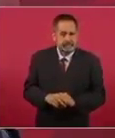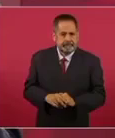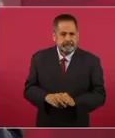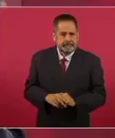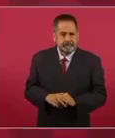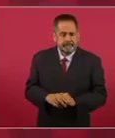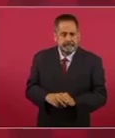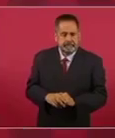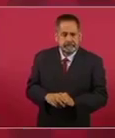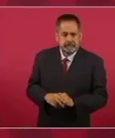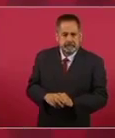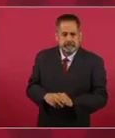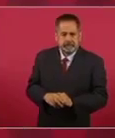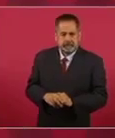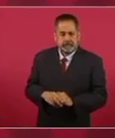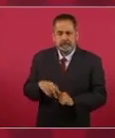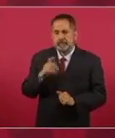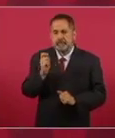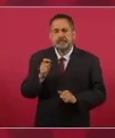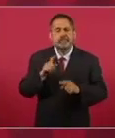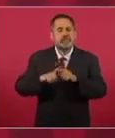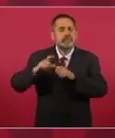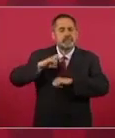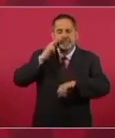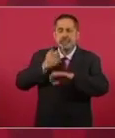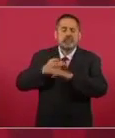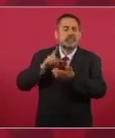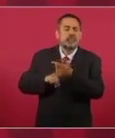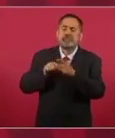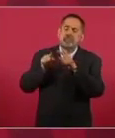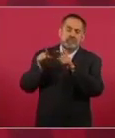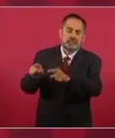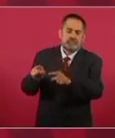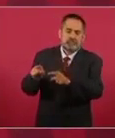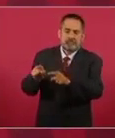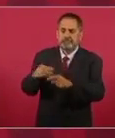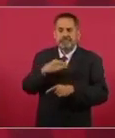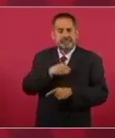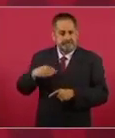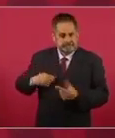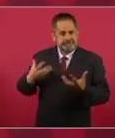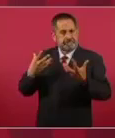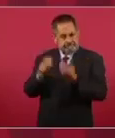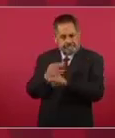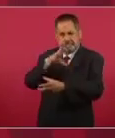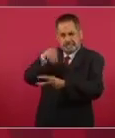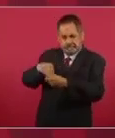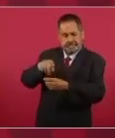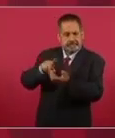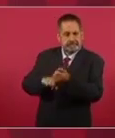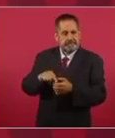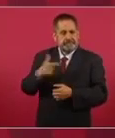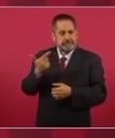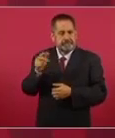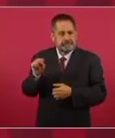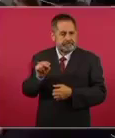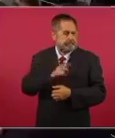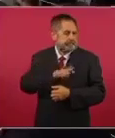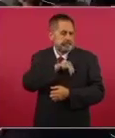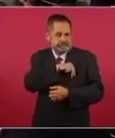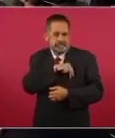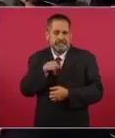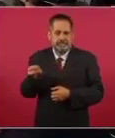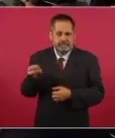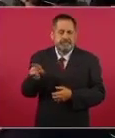Y los actores principales van a ser los integrantes de la Guardia Nacional.